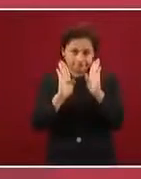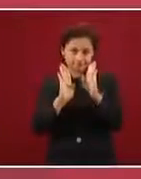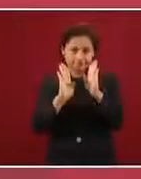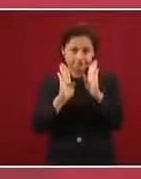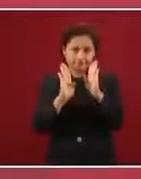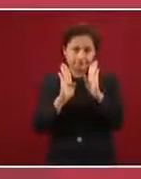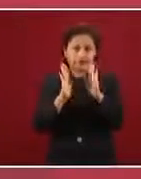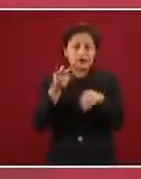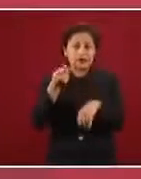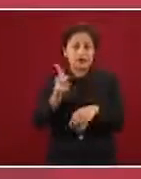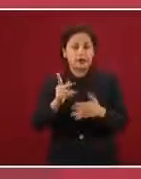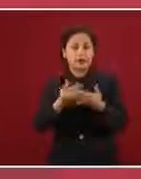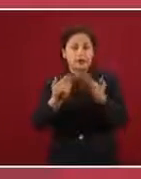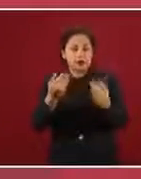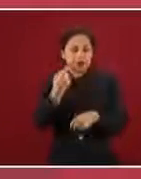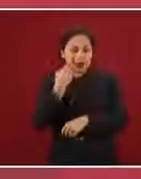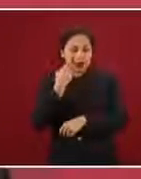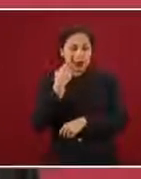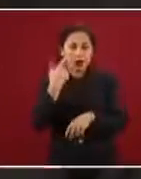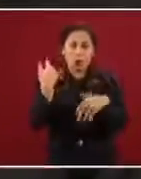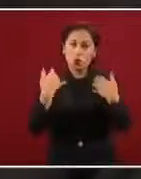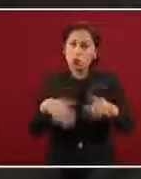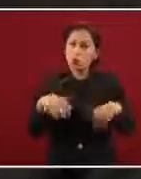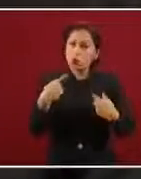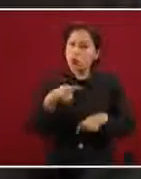social. Por ejemplo,